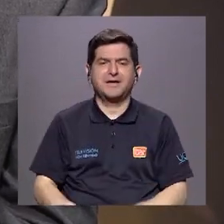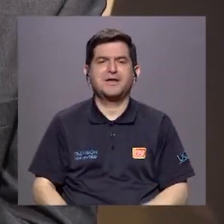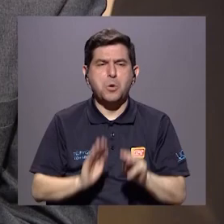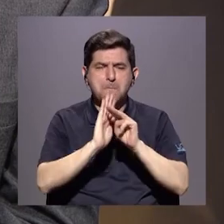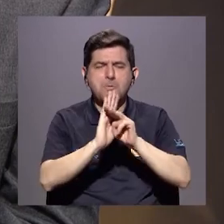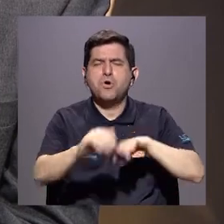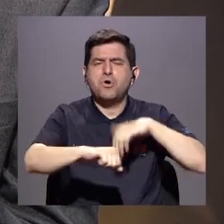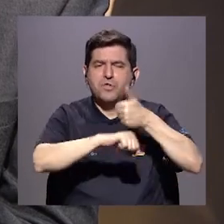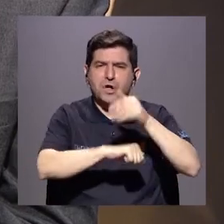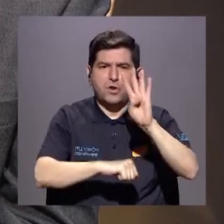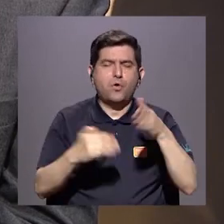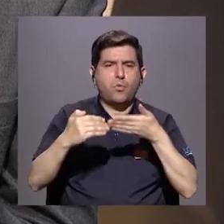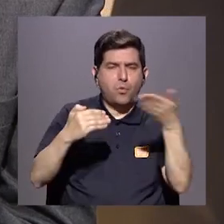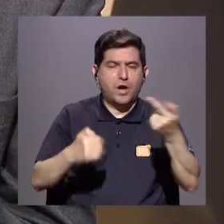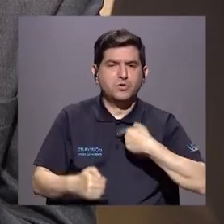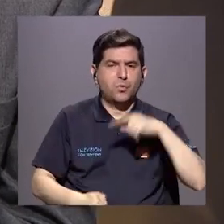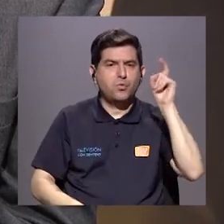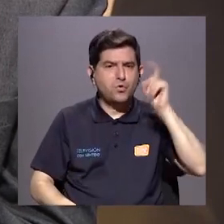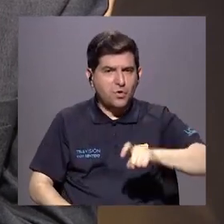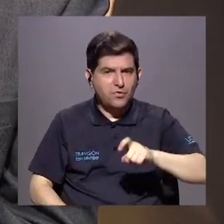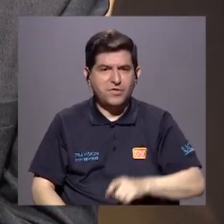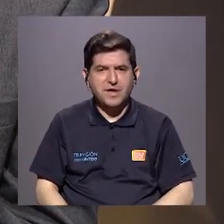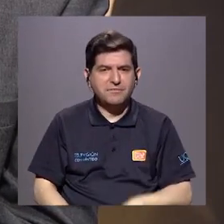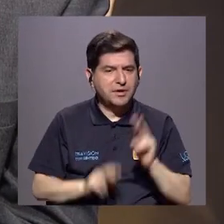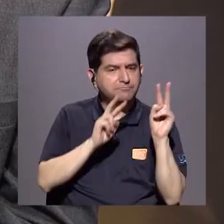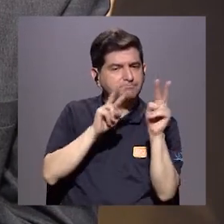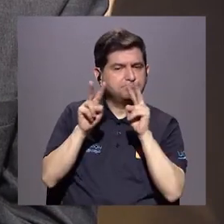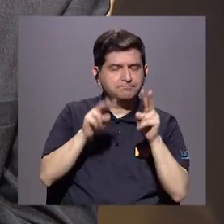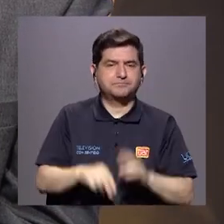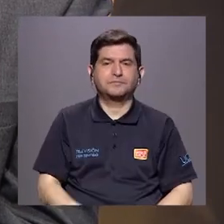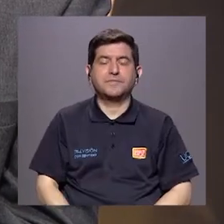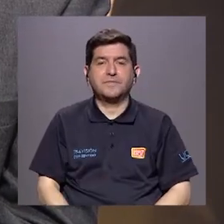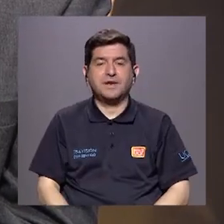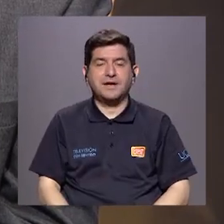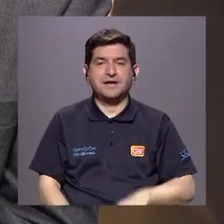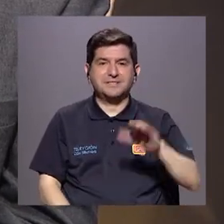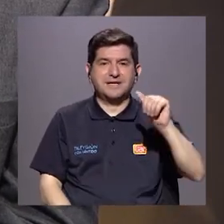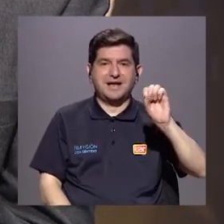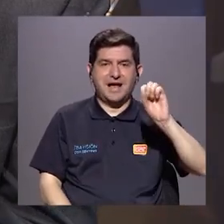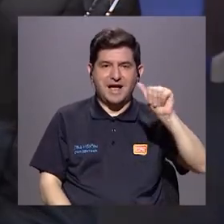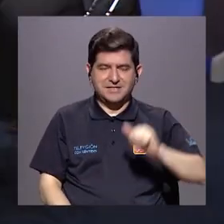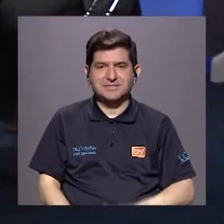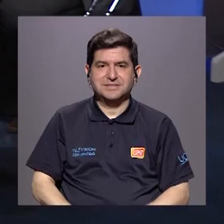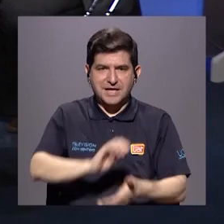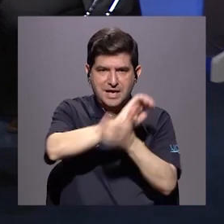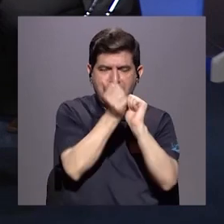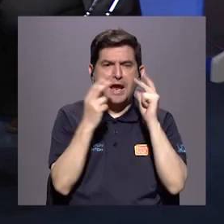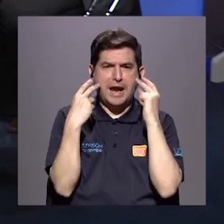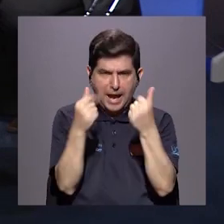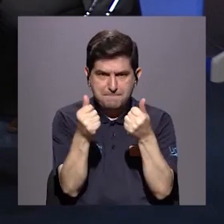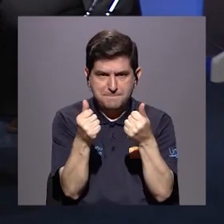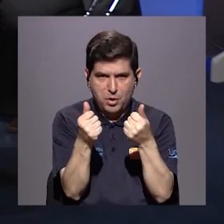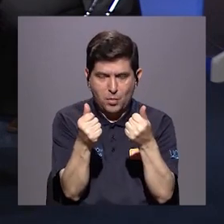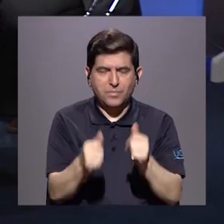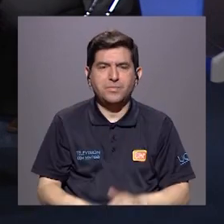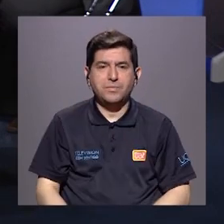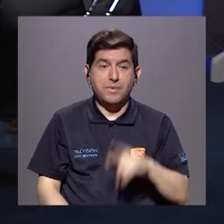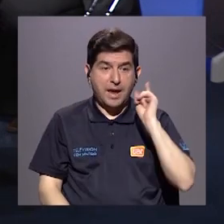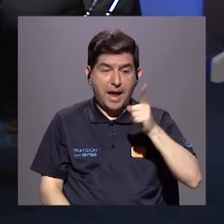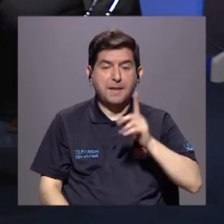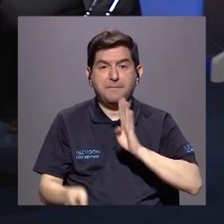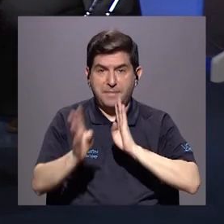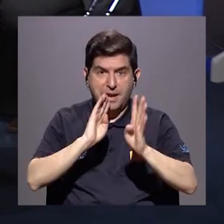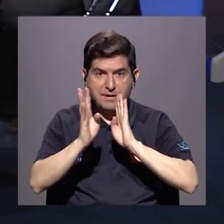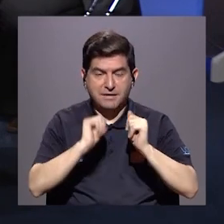modelo establece cuatro cosas que uno debería por lo menos observar y es el modelo casa significa cambios repentinos amenazas